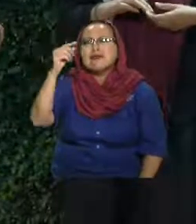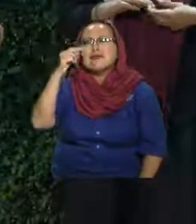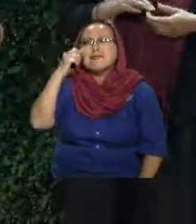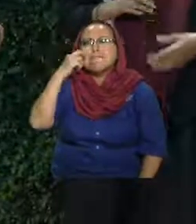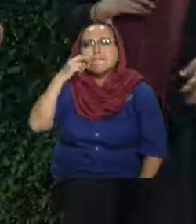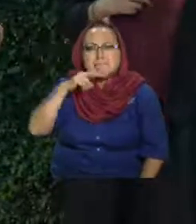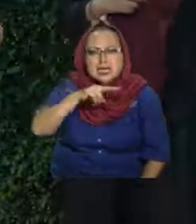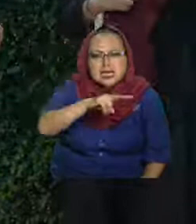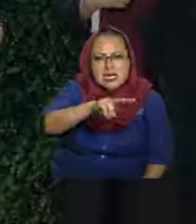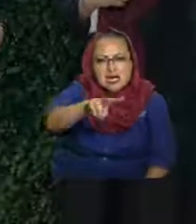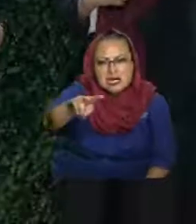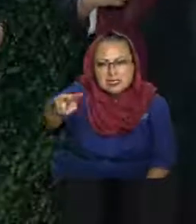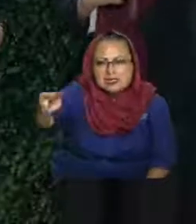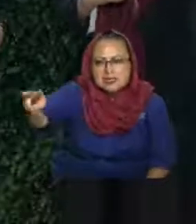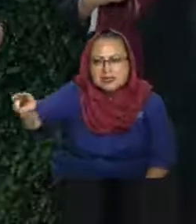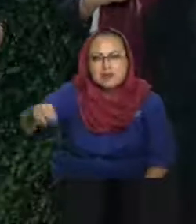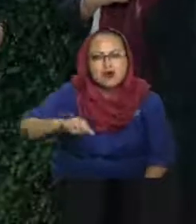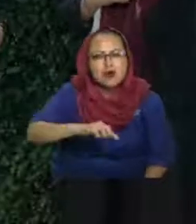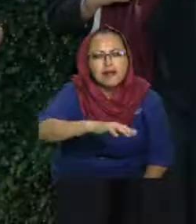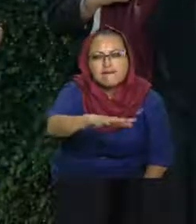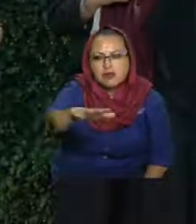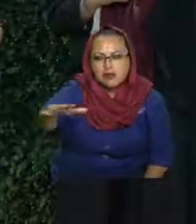Señor. Mira a este pueblo,